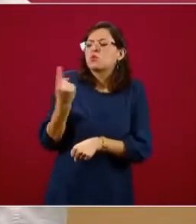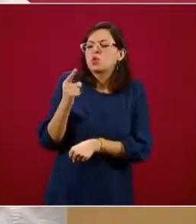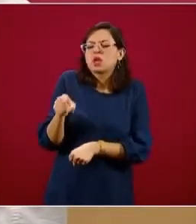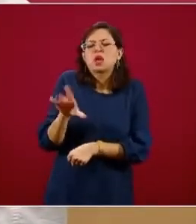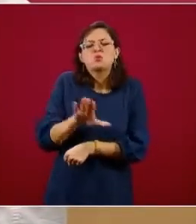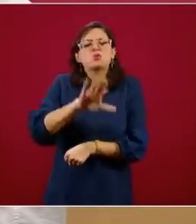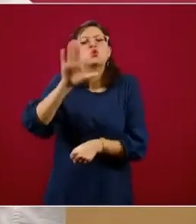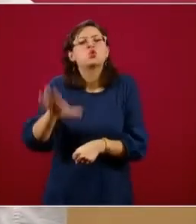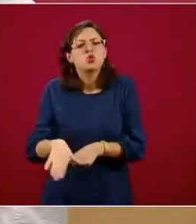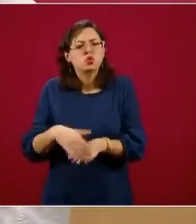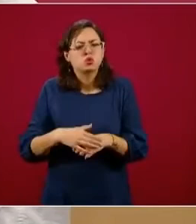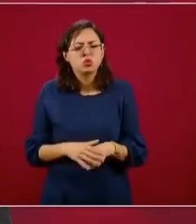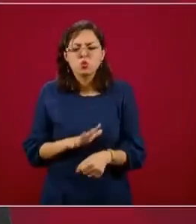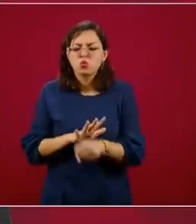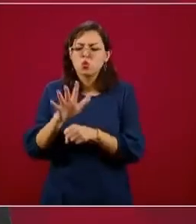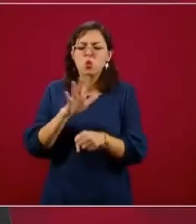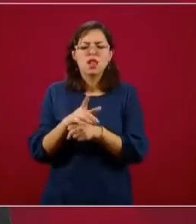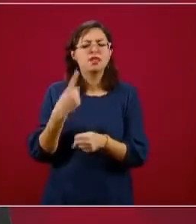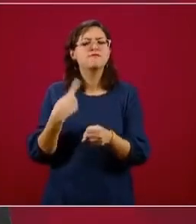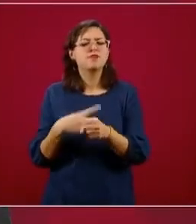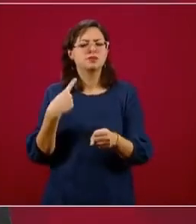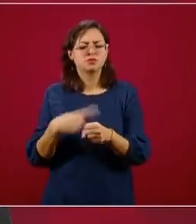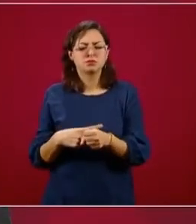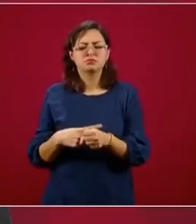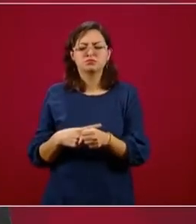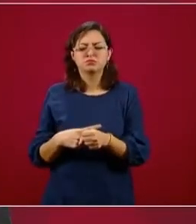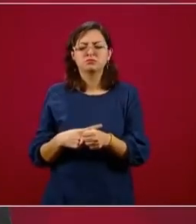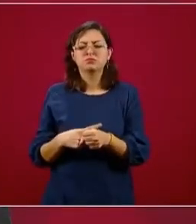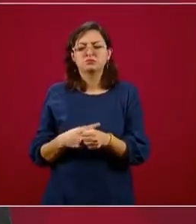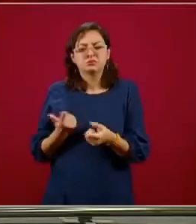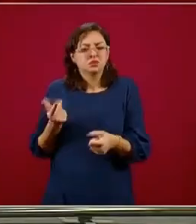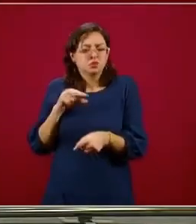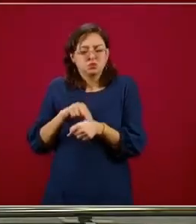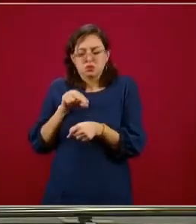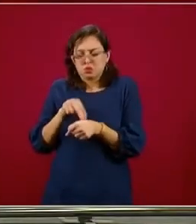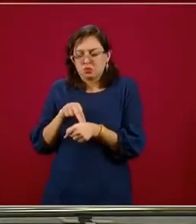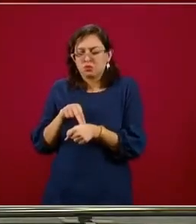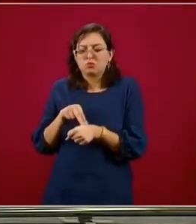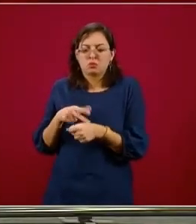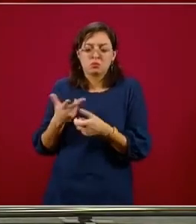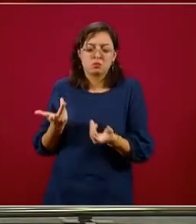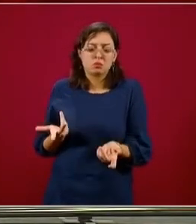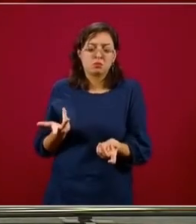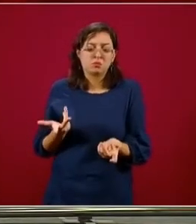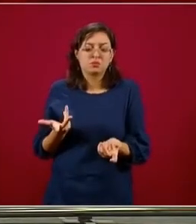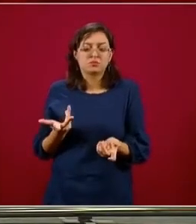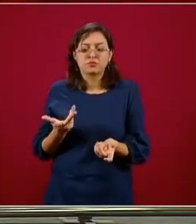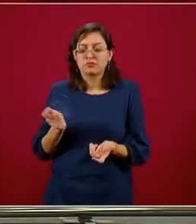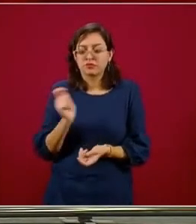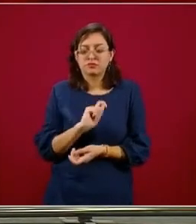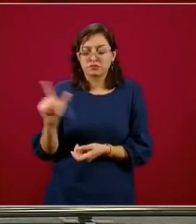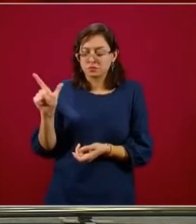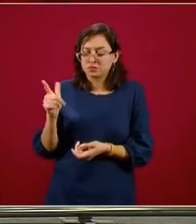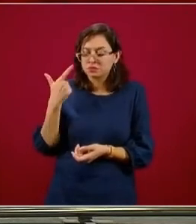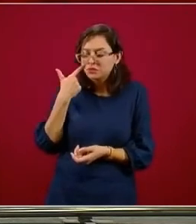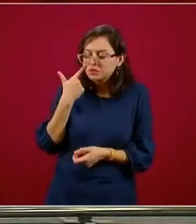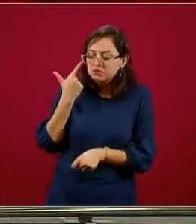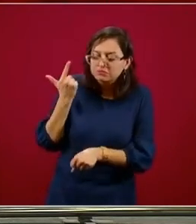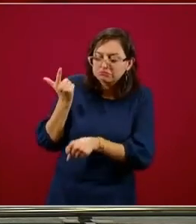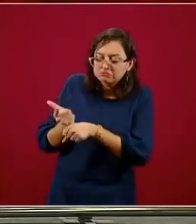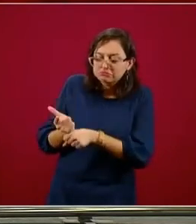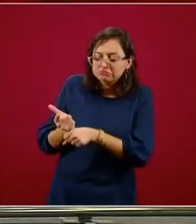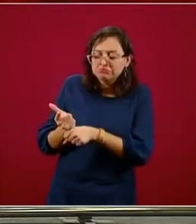sospecha diagnóstica de lo que la persona certificante, habitualmente una persona profesionista de la salud,